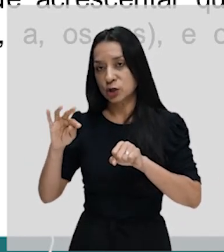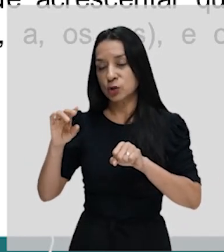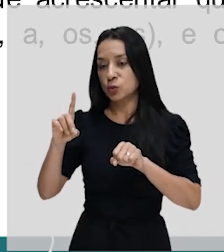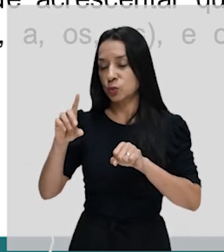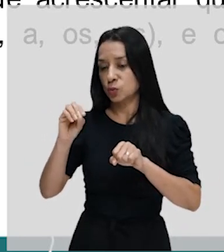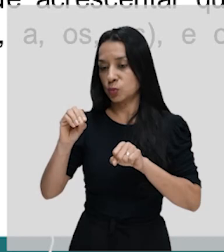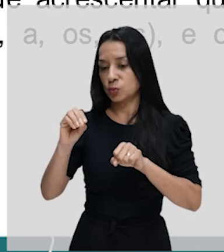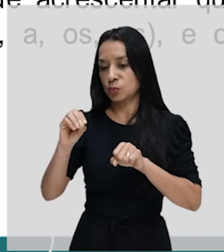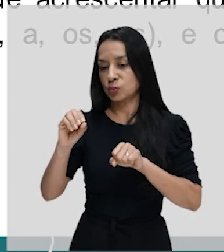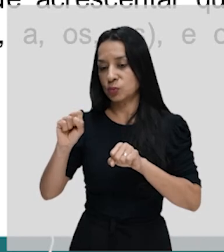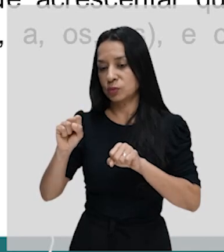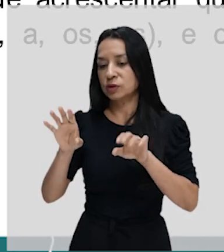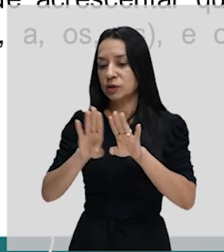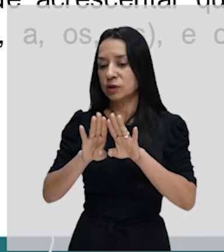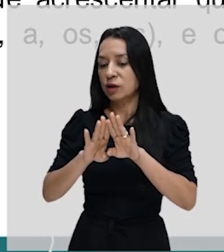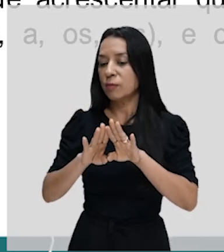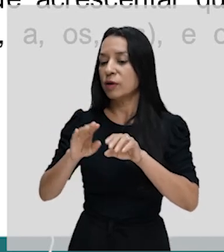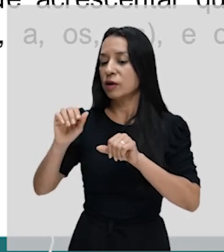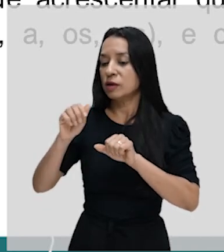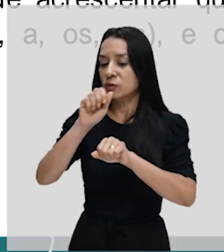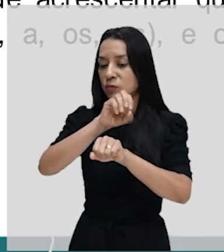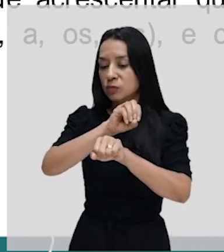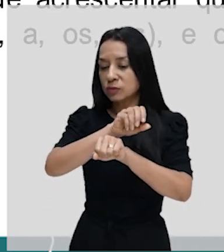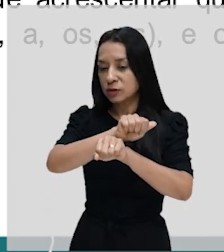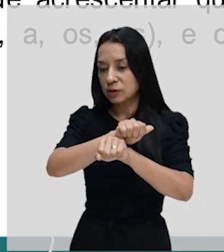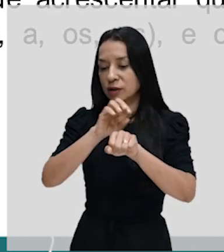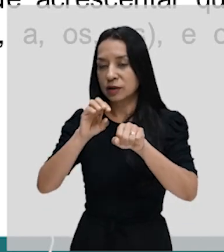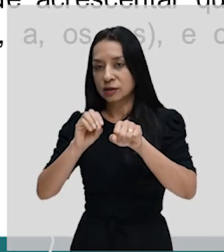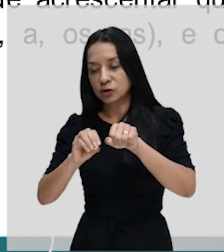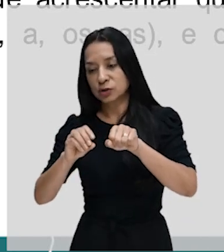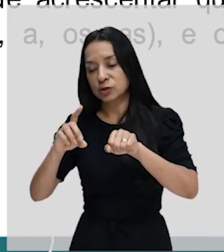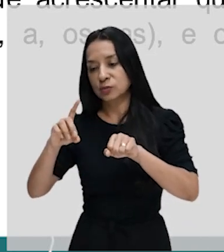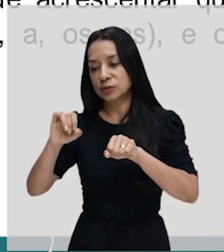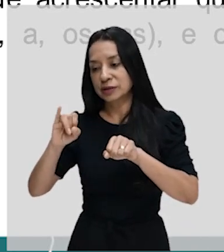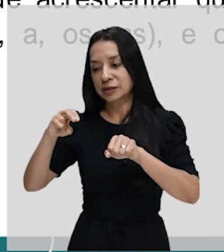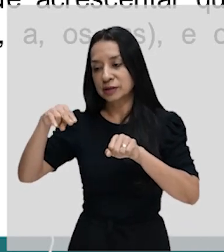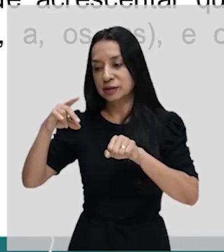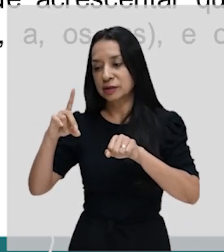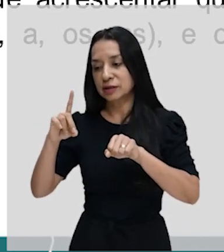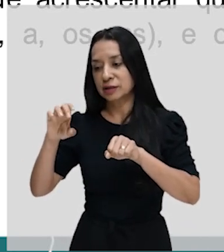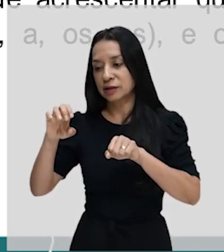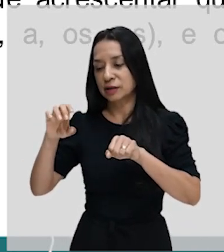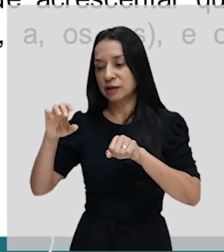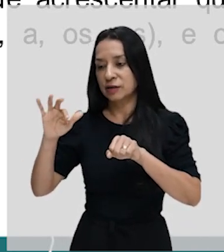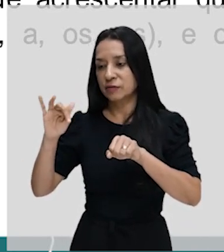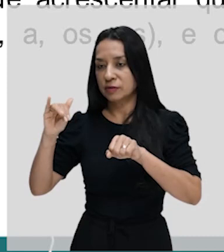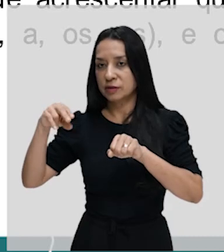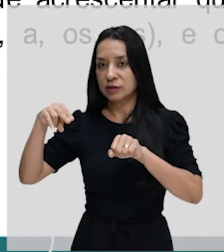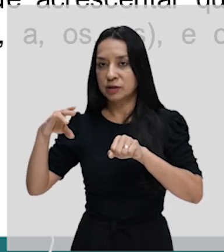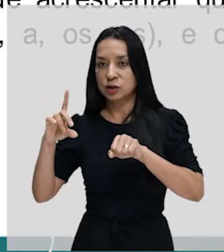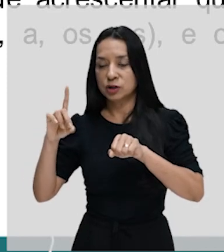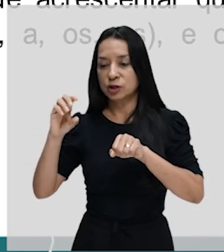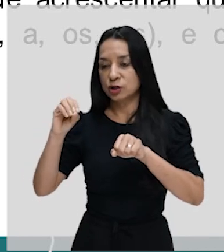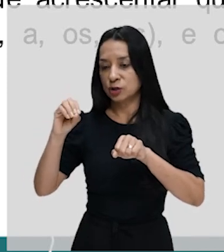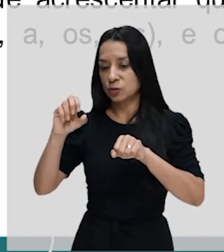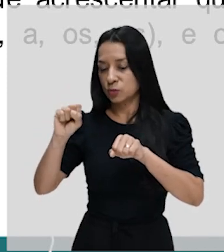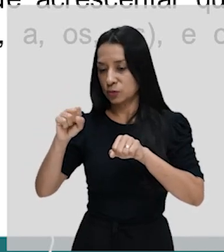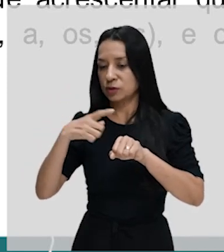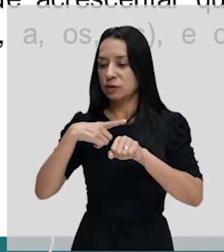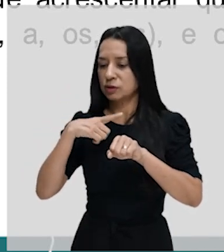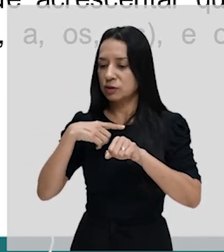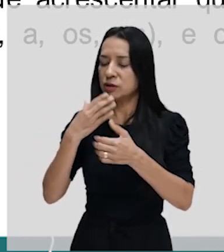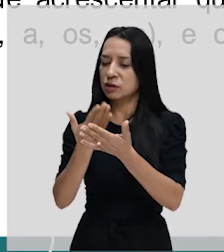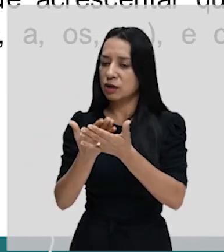aula exclusivamente só sobre artículos? É só procurar lá na plataforma, lá no YouTube que está lá. E